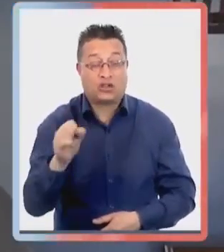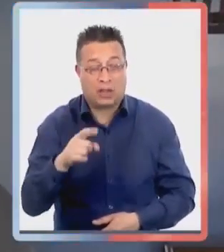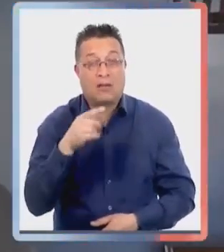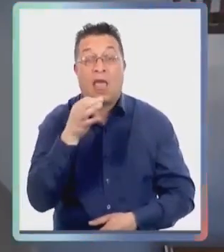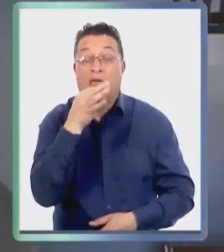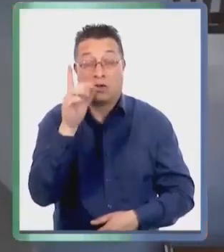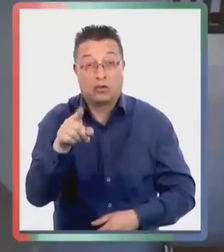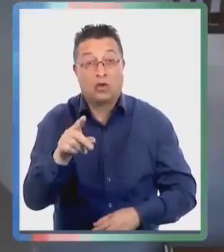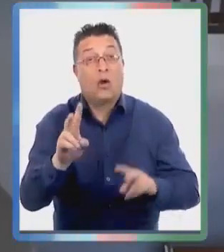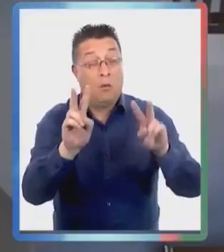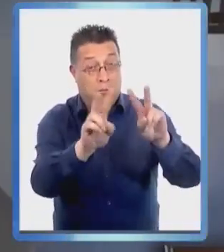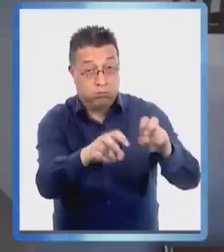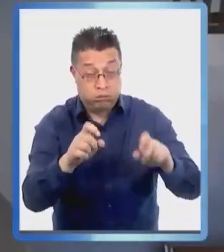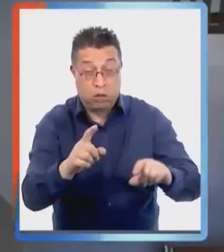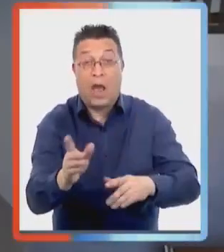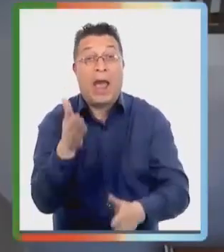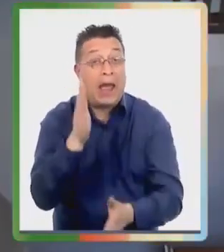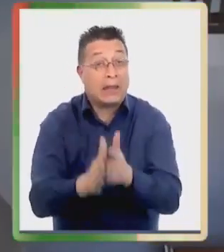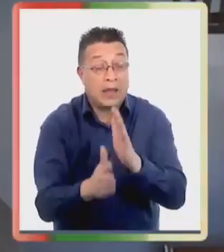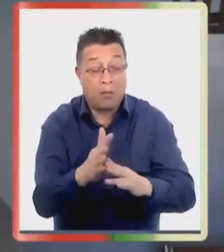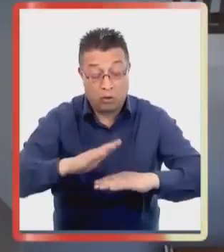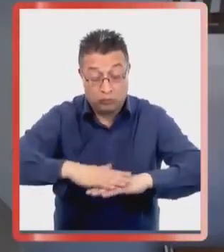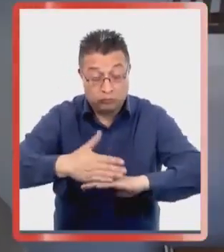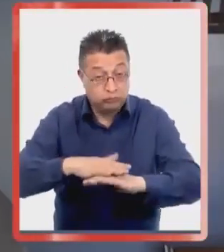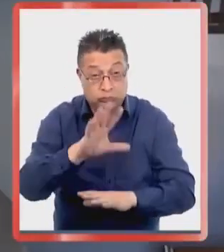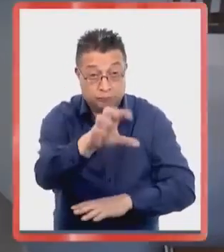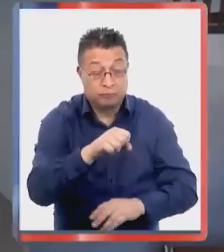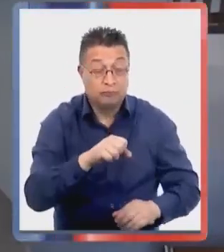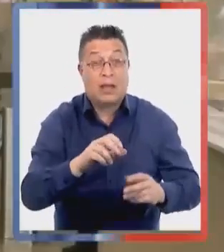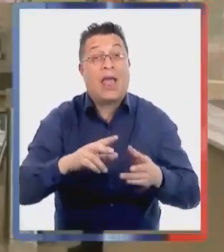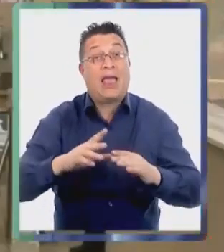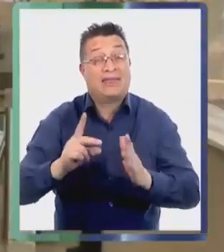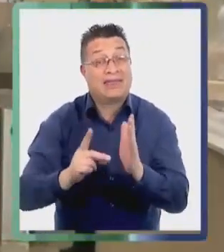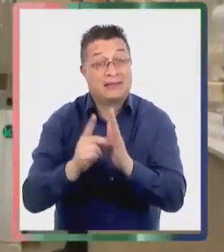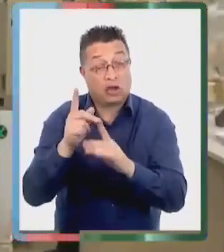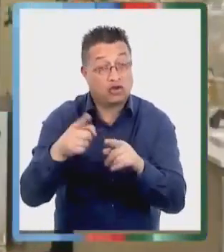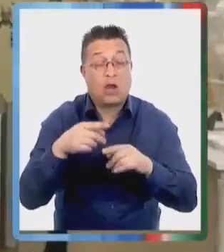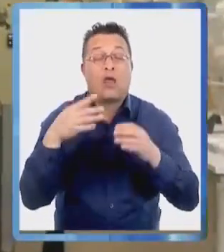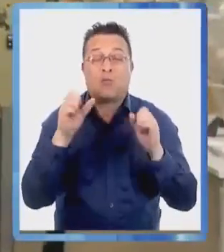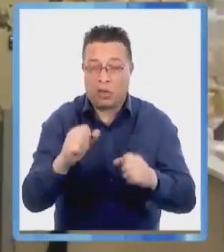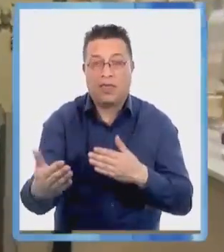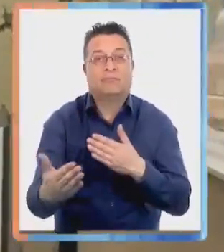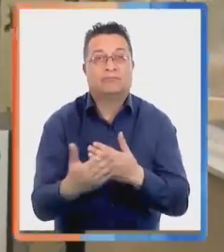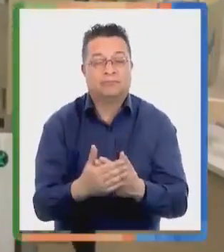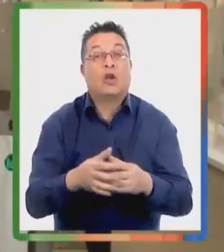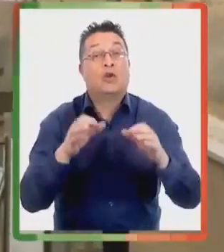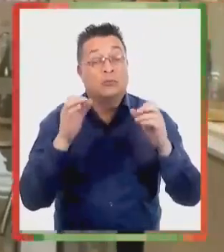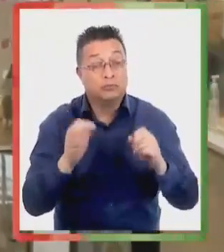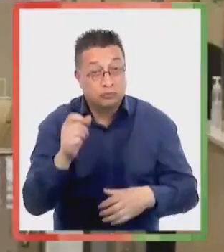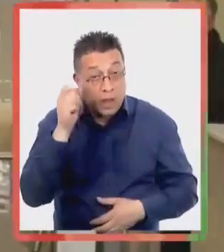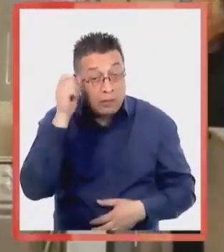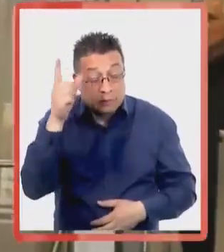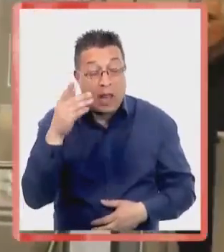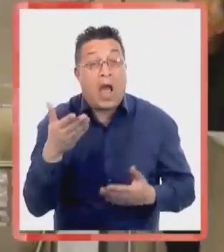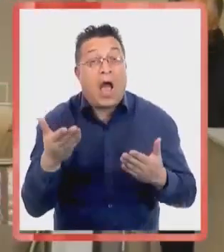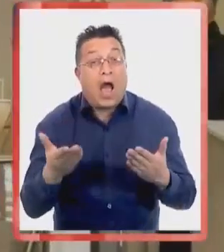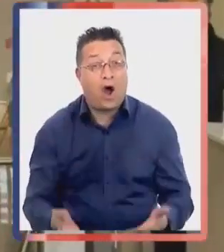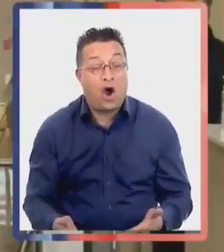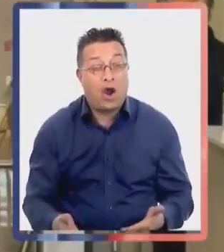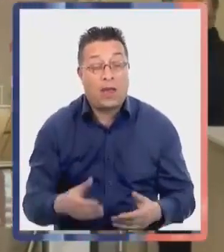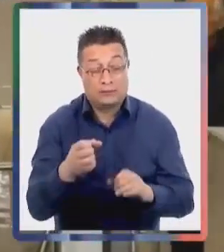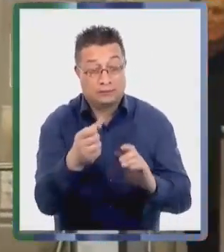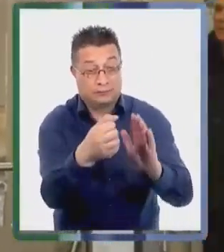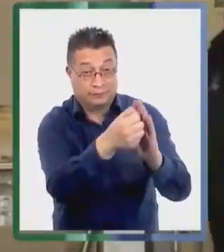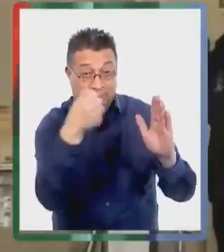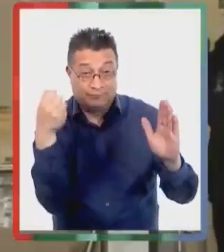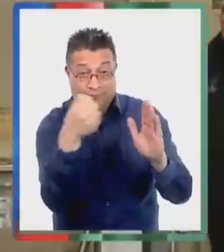directos. Nos estamos pareciendo demasiado a la cámpora en Argentina. El ministro Jackson tiene que renunciar. Todos los